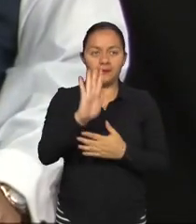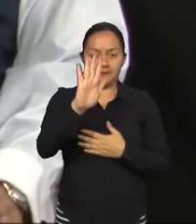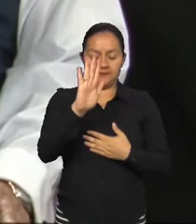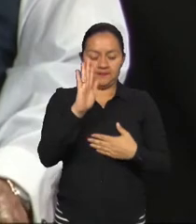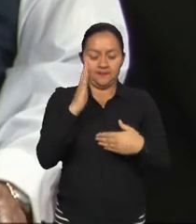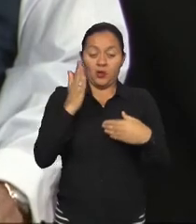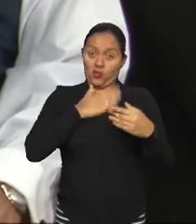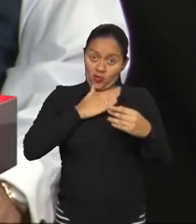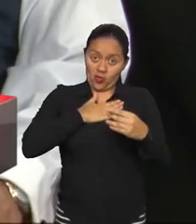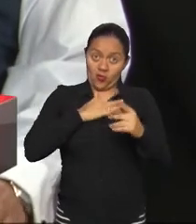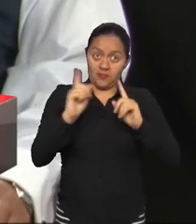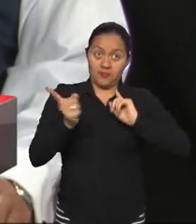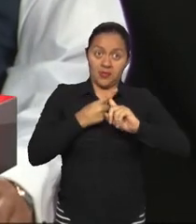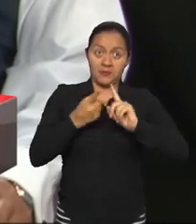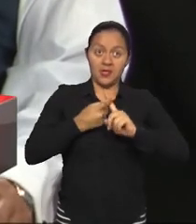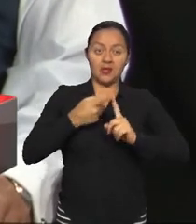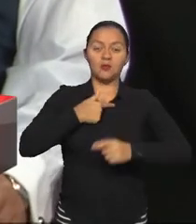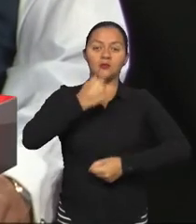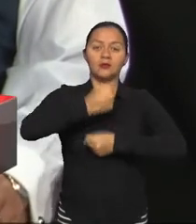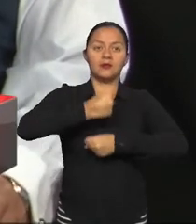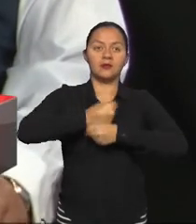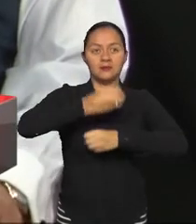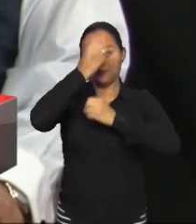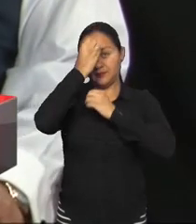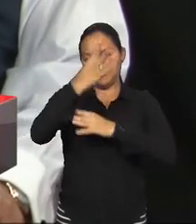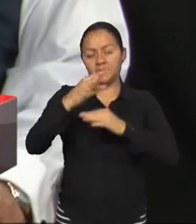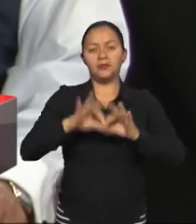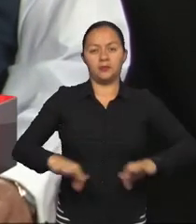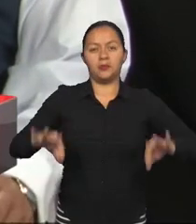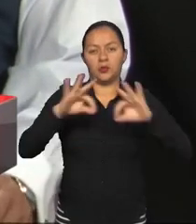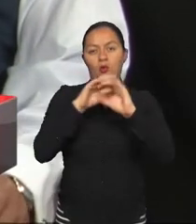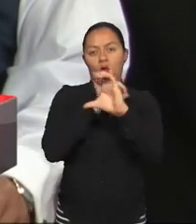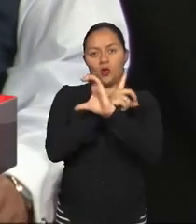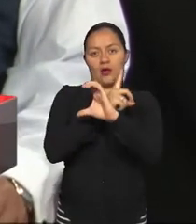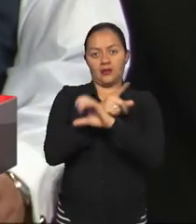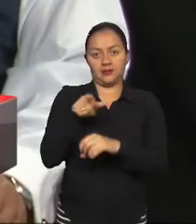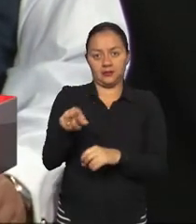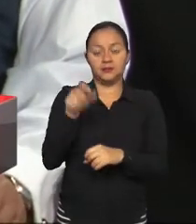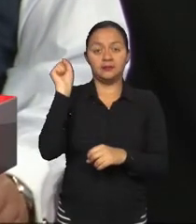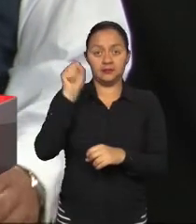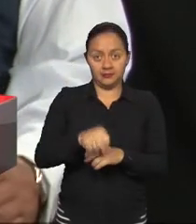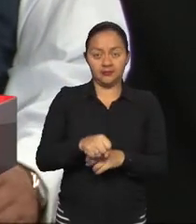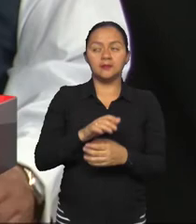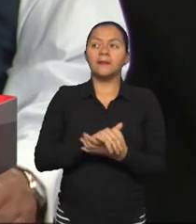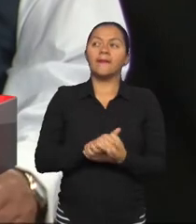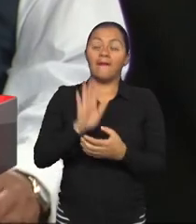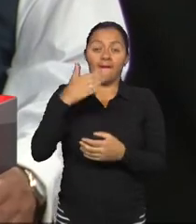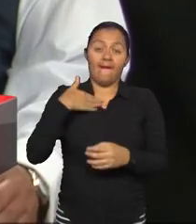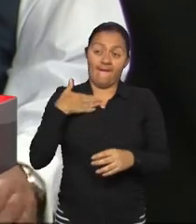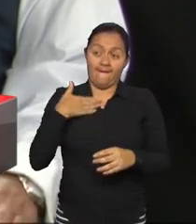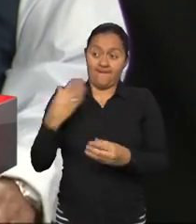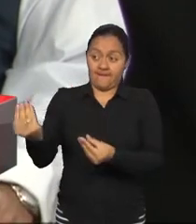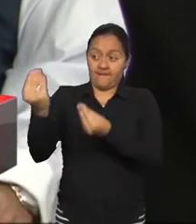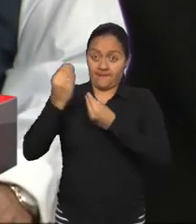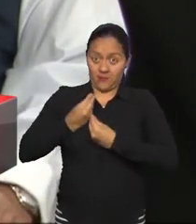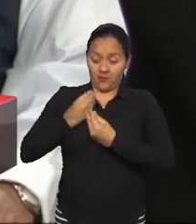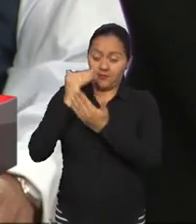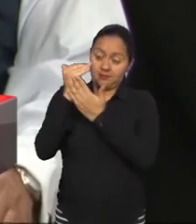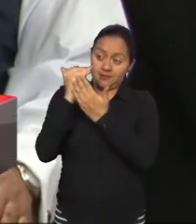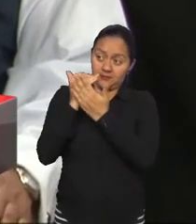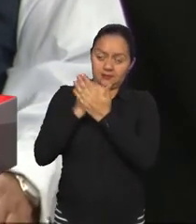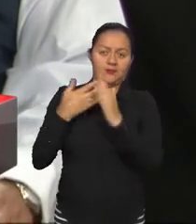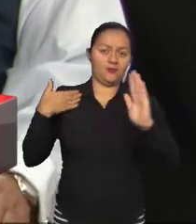debo reconocer la importancia del CONADIS en el país. Tiene acceso a públicos, que es una suerte para los